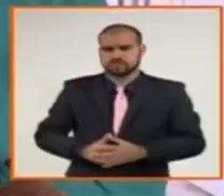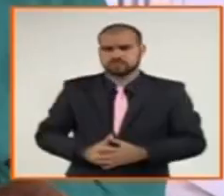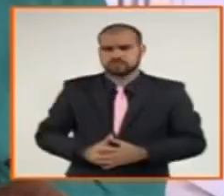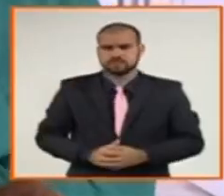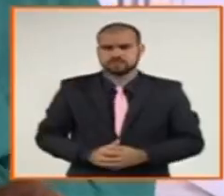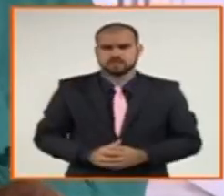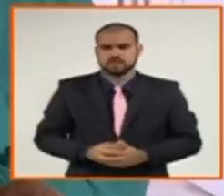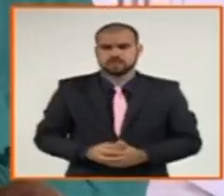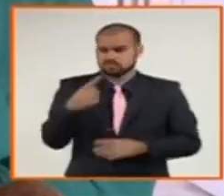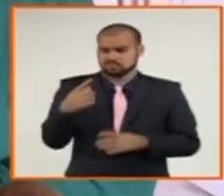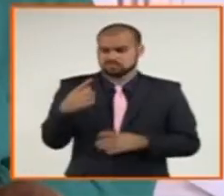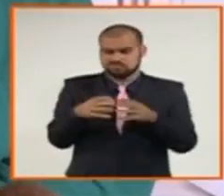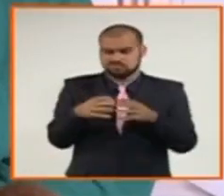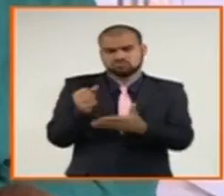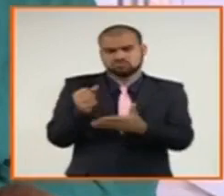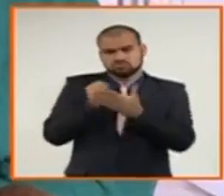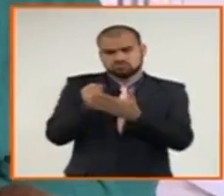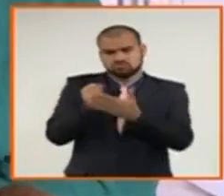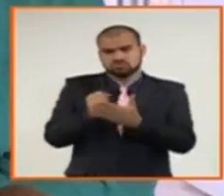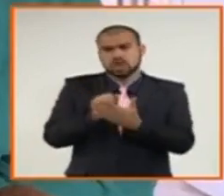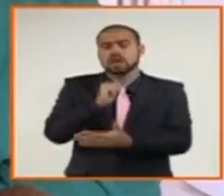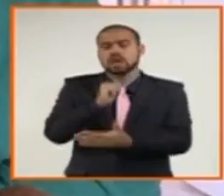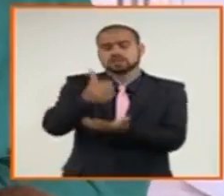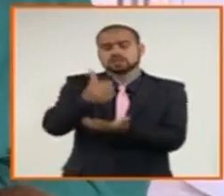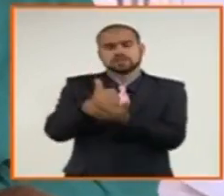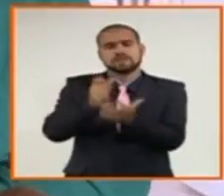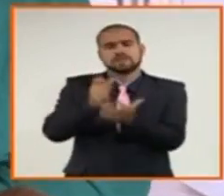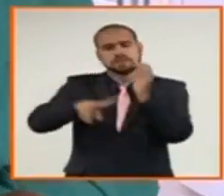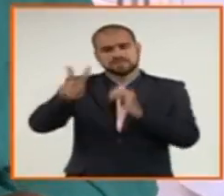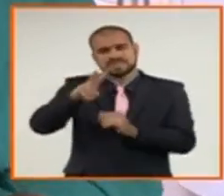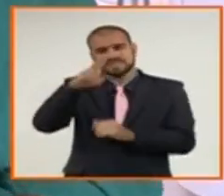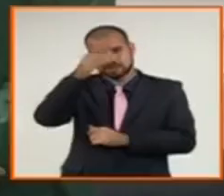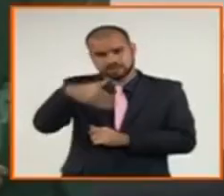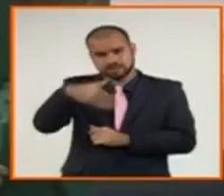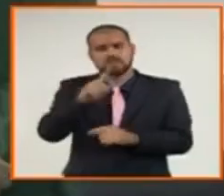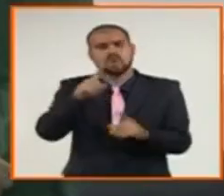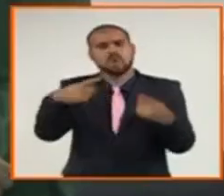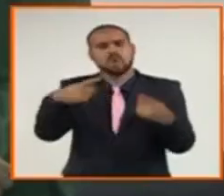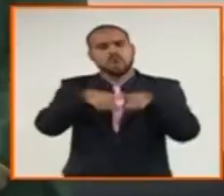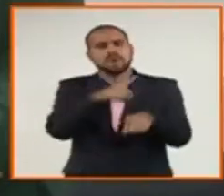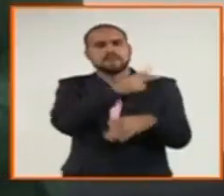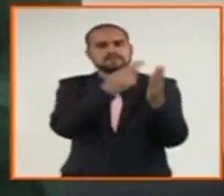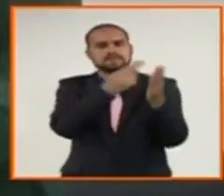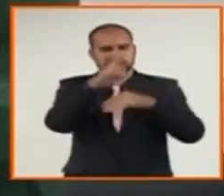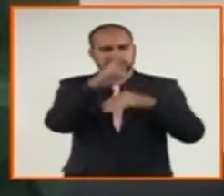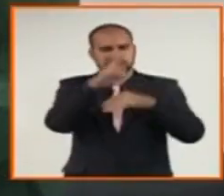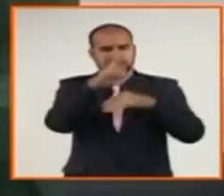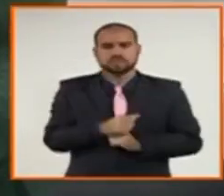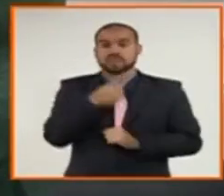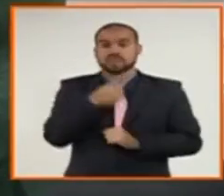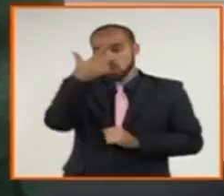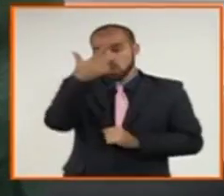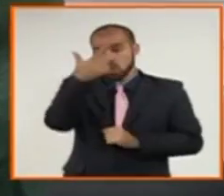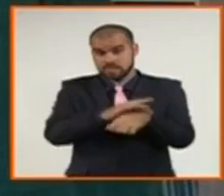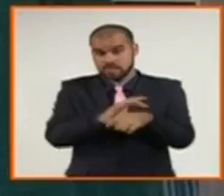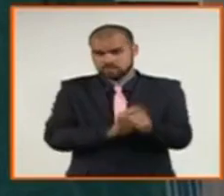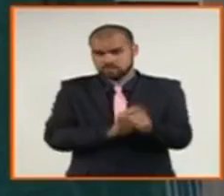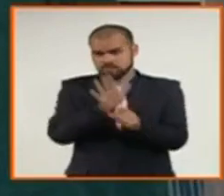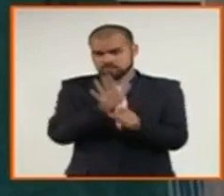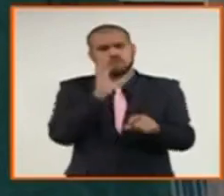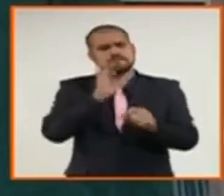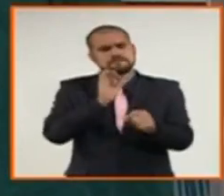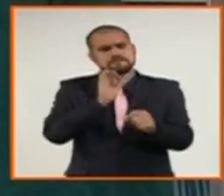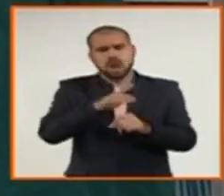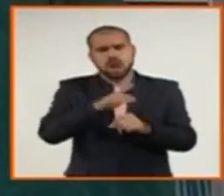colectivo apoyado con la Dirección Provincial de Salud y del Ministerio de Salud Pública. La pandemia abrió nuevos caminos a